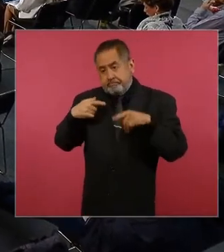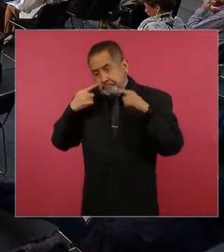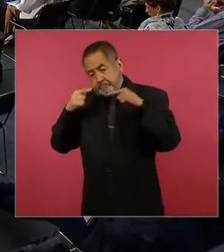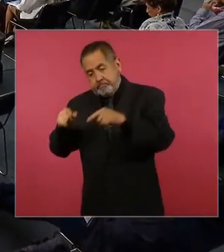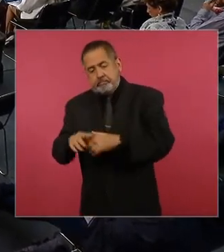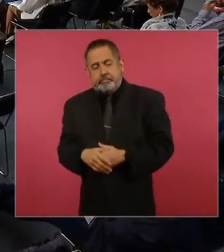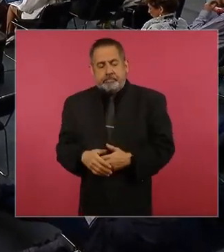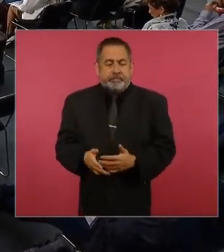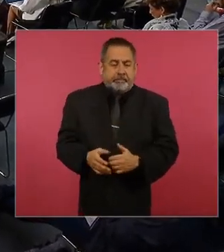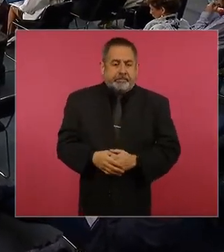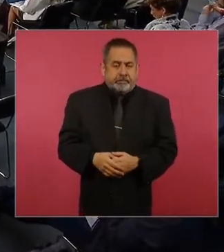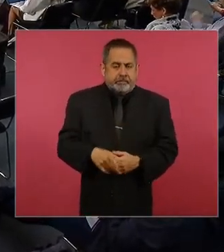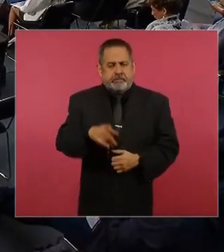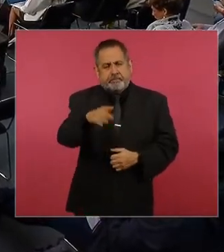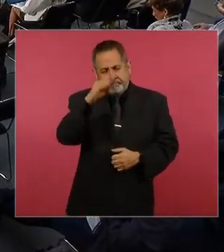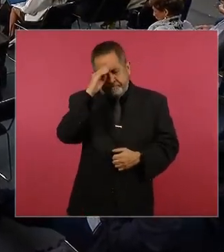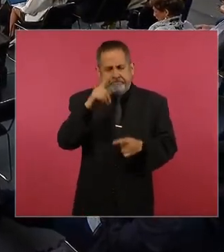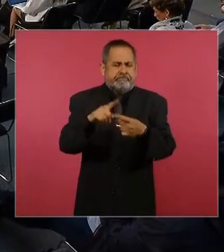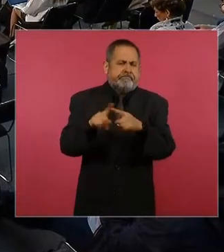posturas distintas, porque